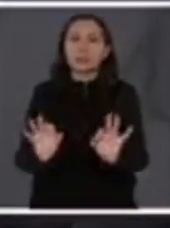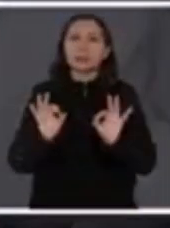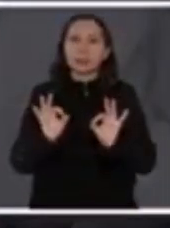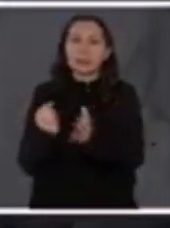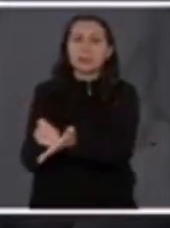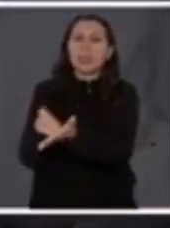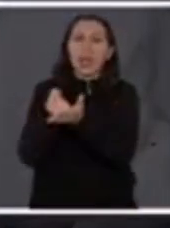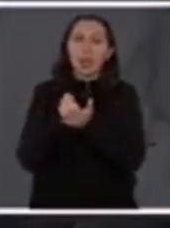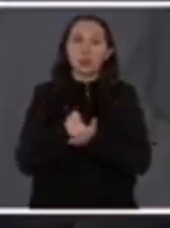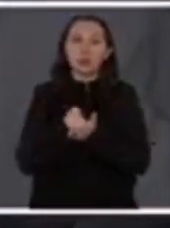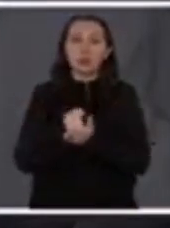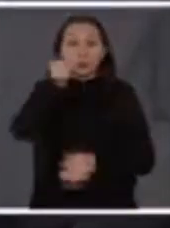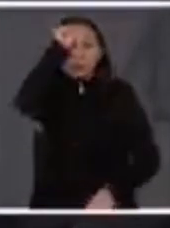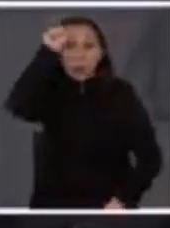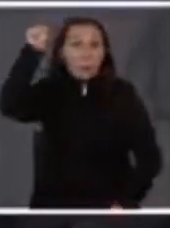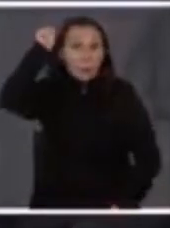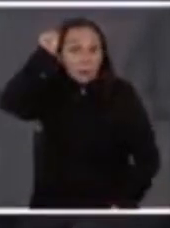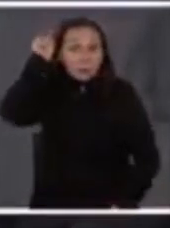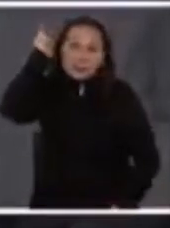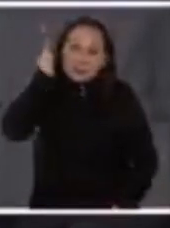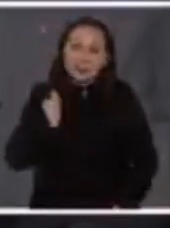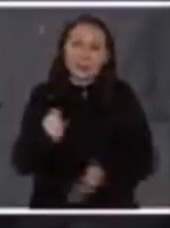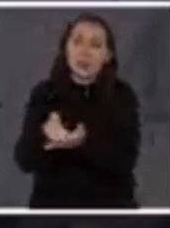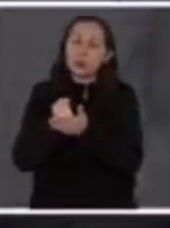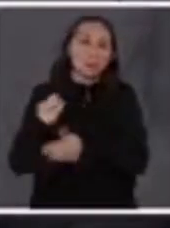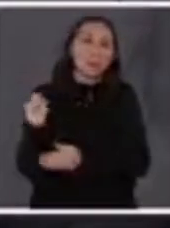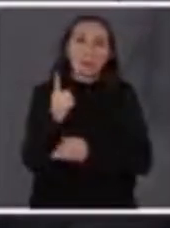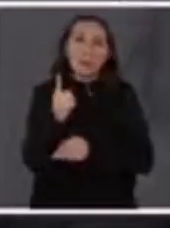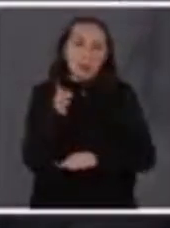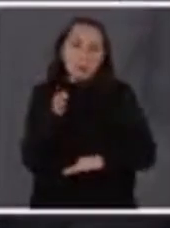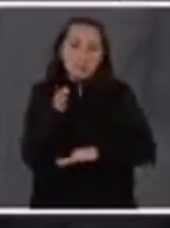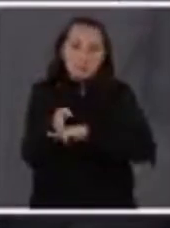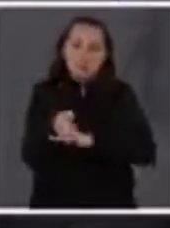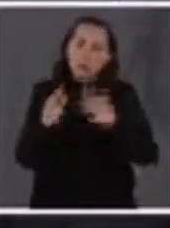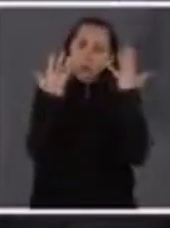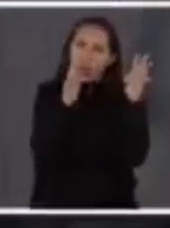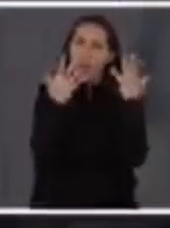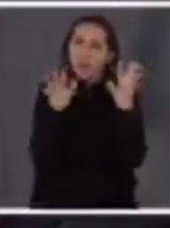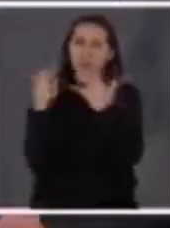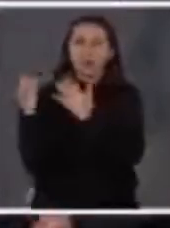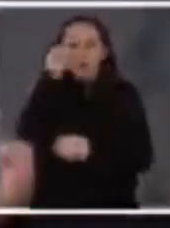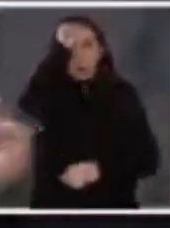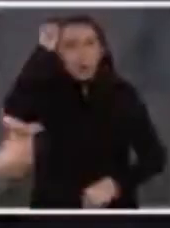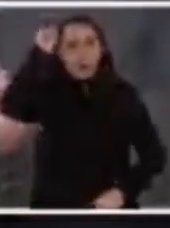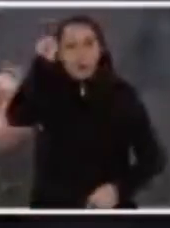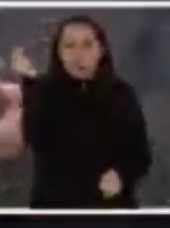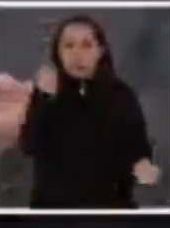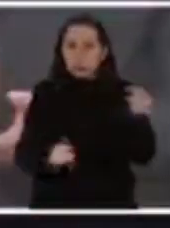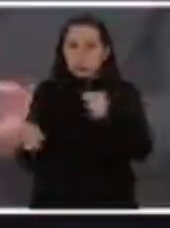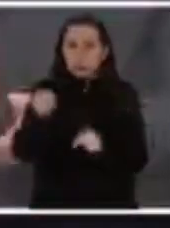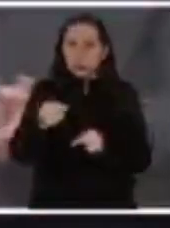también la colaboración de los bomberos, que siempre están ahí los primeros en la línea. Así que un aplauso para los bomberos que están acá también